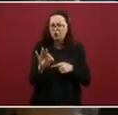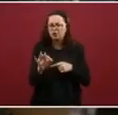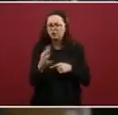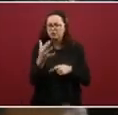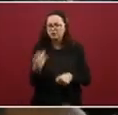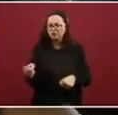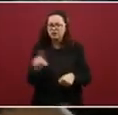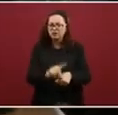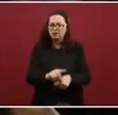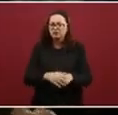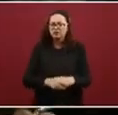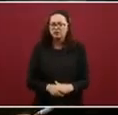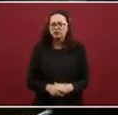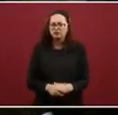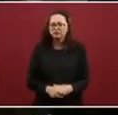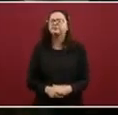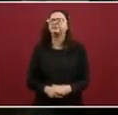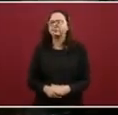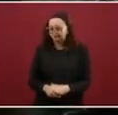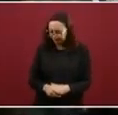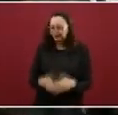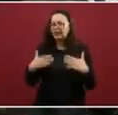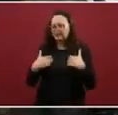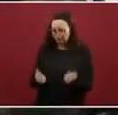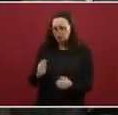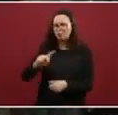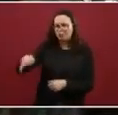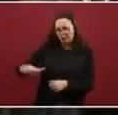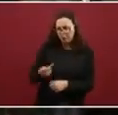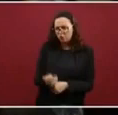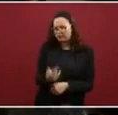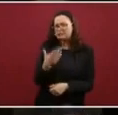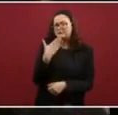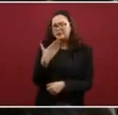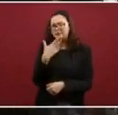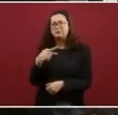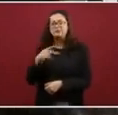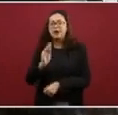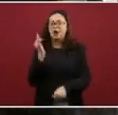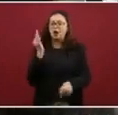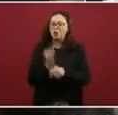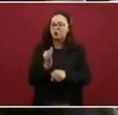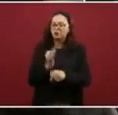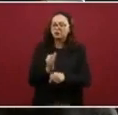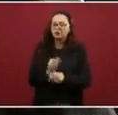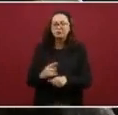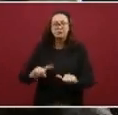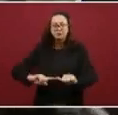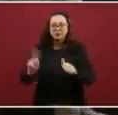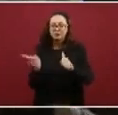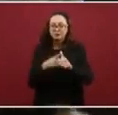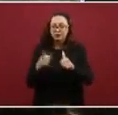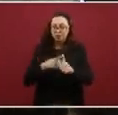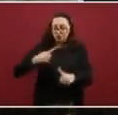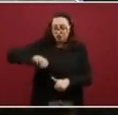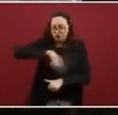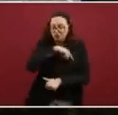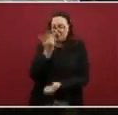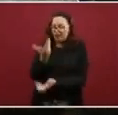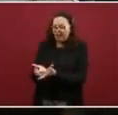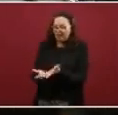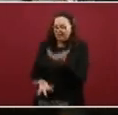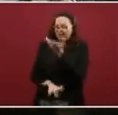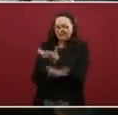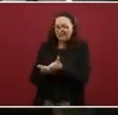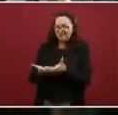días? Le insistiría yo, y entiendo su pregunta y me parece muy razonable, pero en este momento tenemos que ver el efecto que tengan las medidas que tomamos para